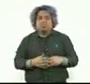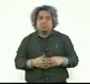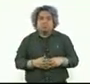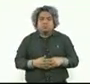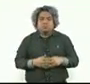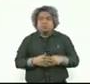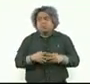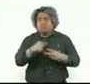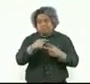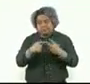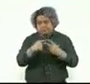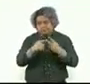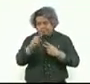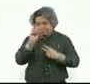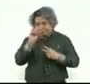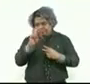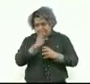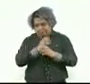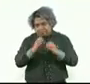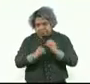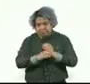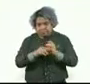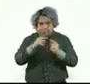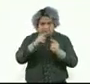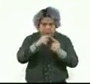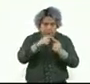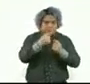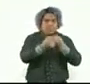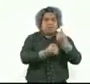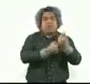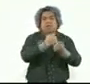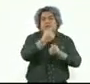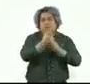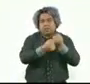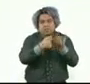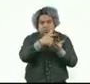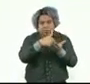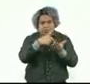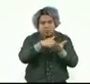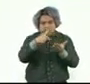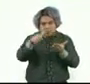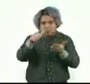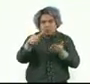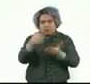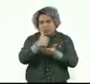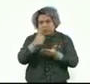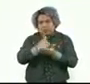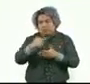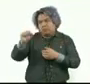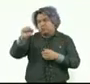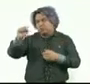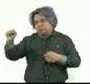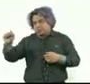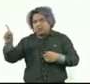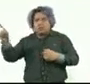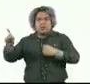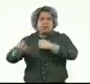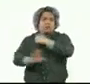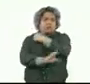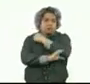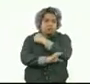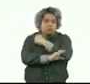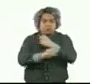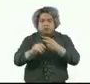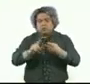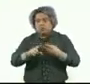Hay dos temas ahí. Uno es, en algunas de las sedes, particularmente las que están en el oriente de la ciudad, como Sala de Armas, Palacio de los Deportes, inclusive